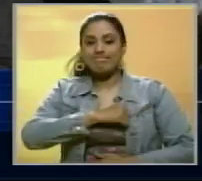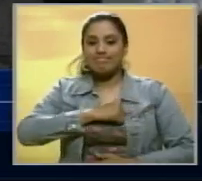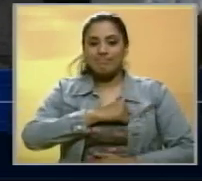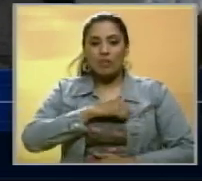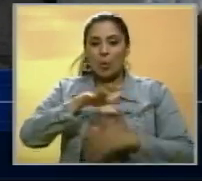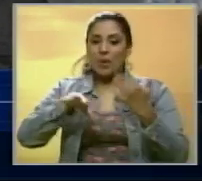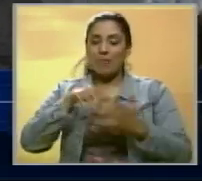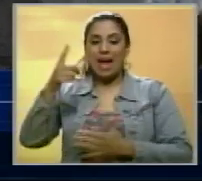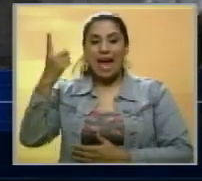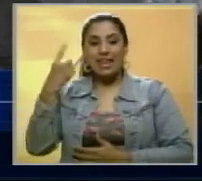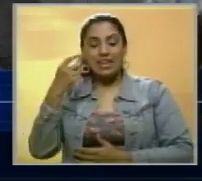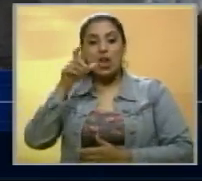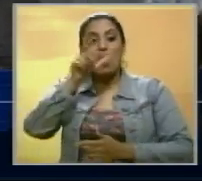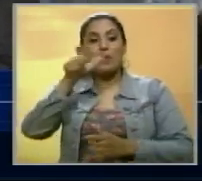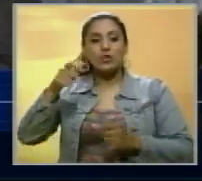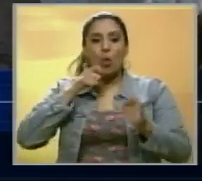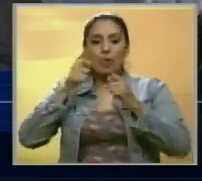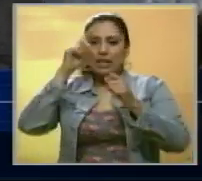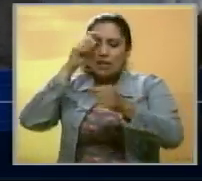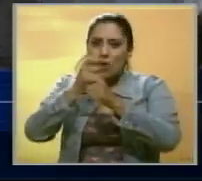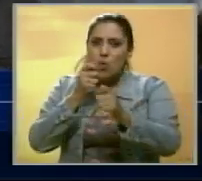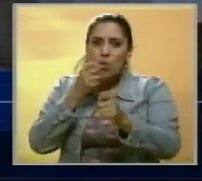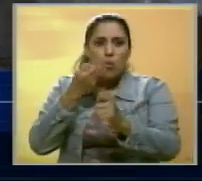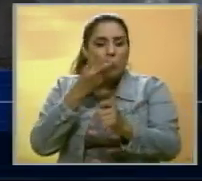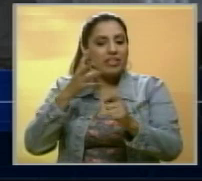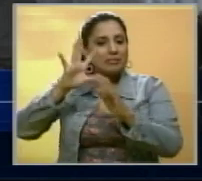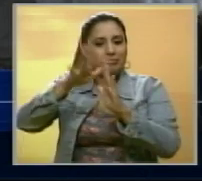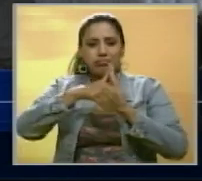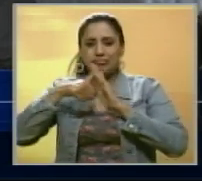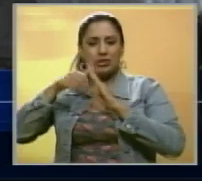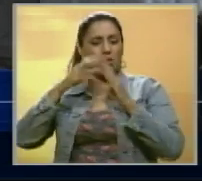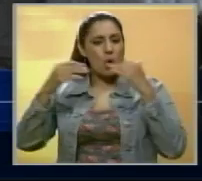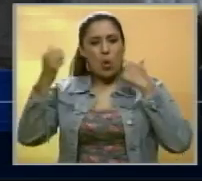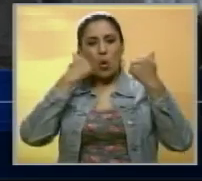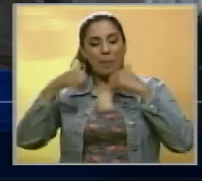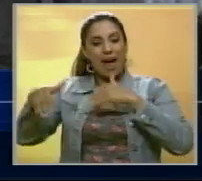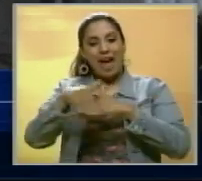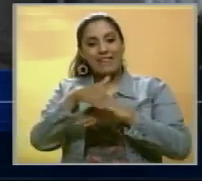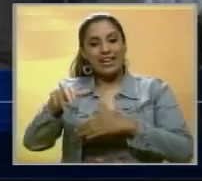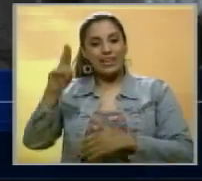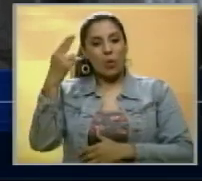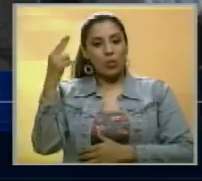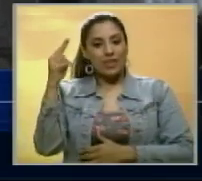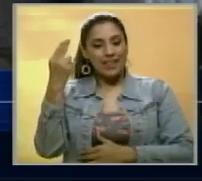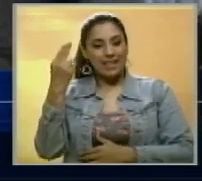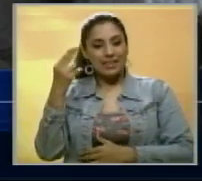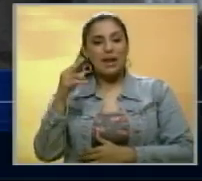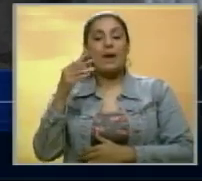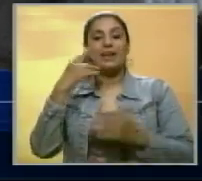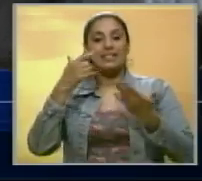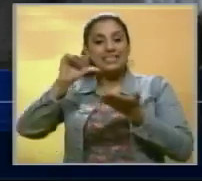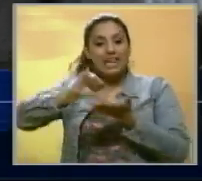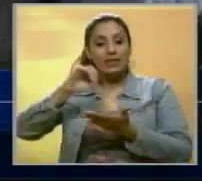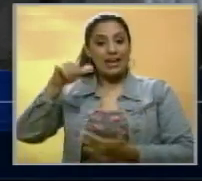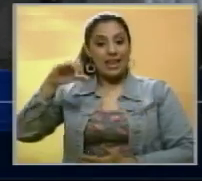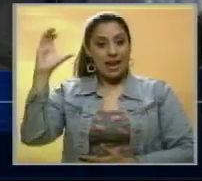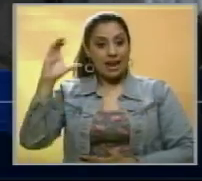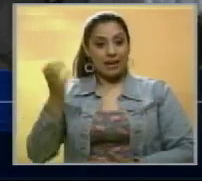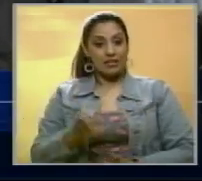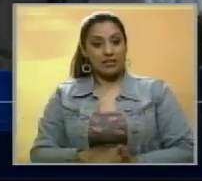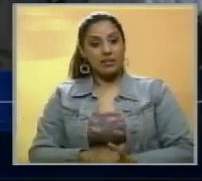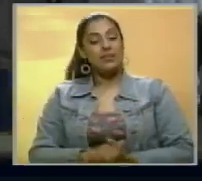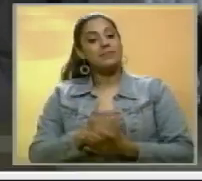lo ocurrido ayer a los comunicadores sociales en los sucesos ocurridos en la avenida Fuerzas Armadas en pleno centro de la ciudad de